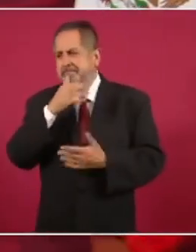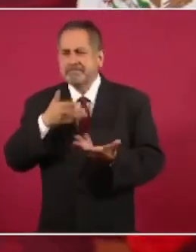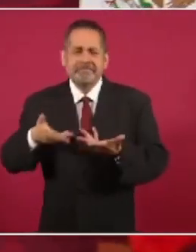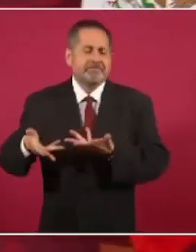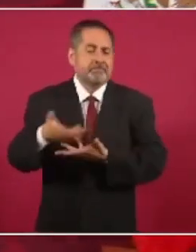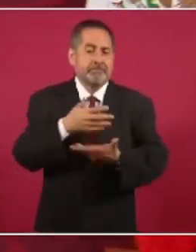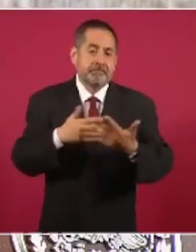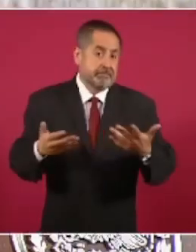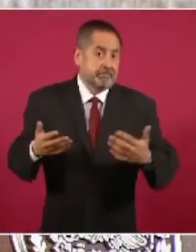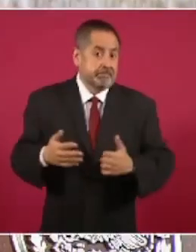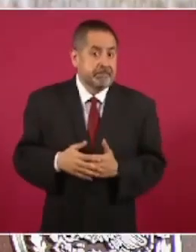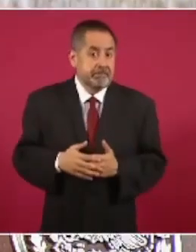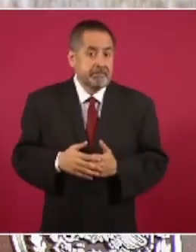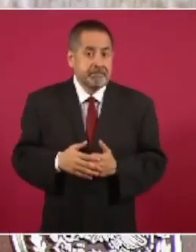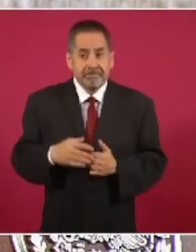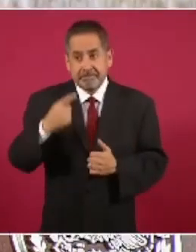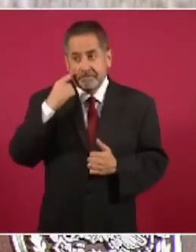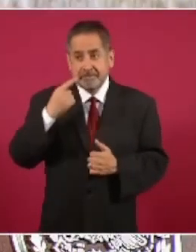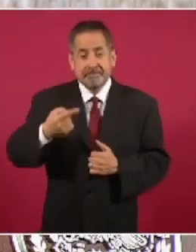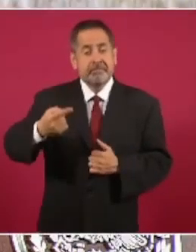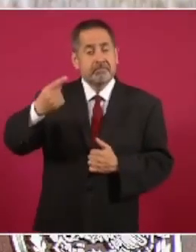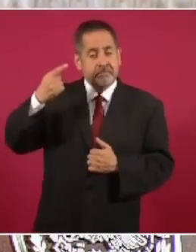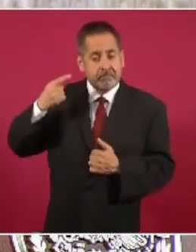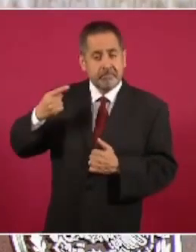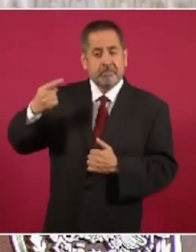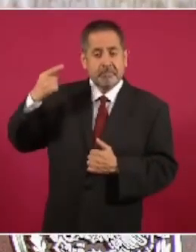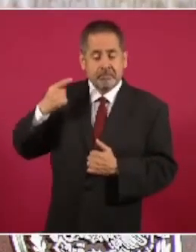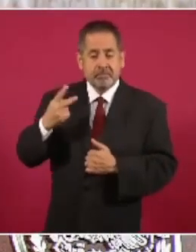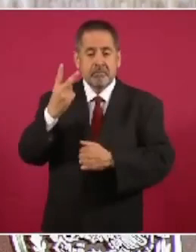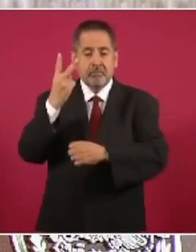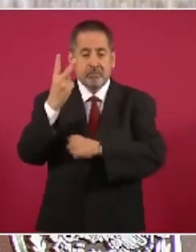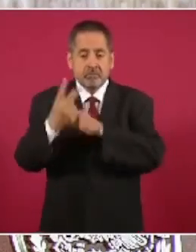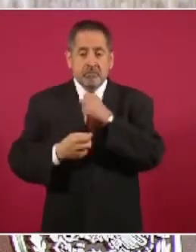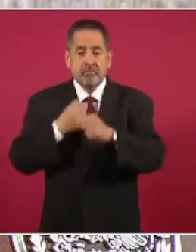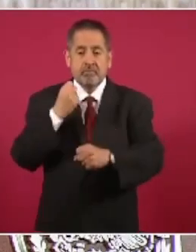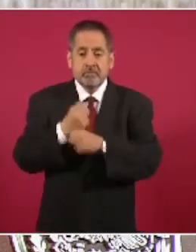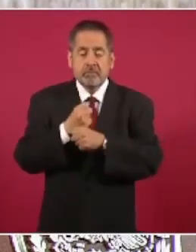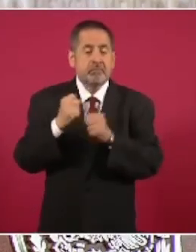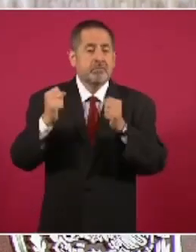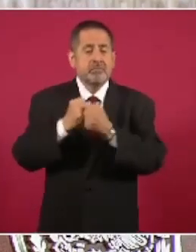llevamos 2 años con gritos virtuales,